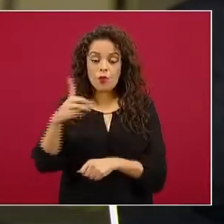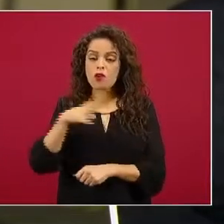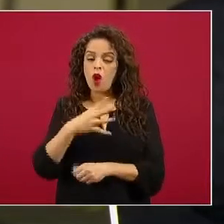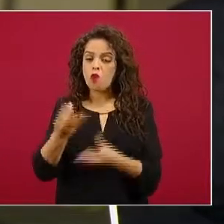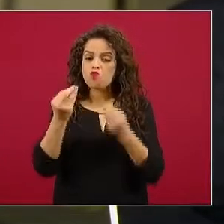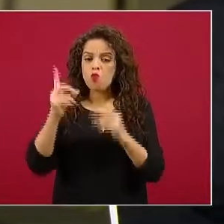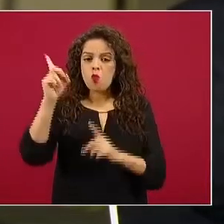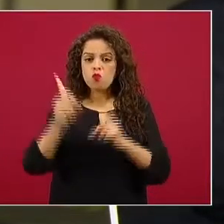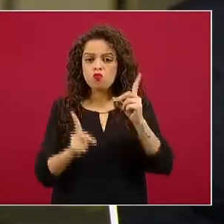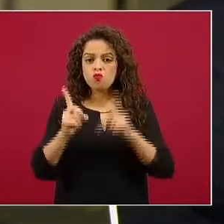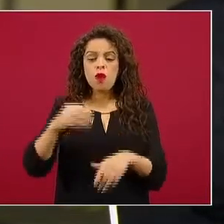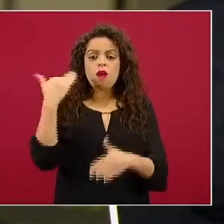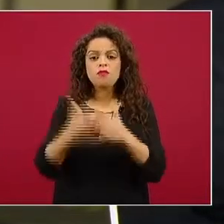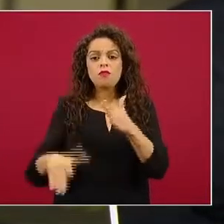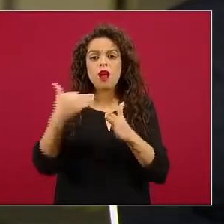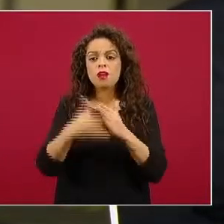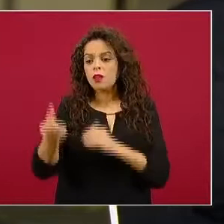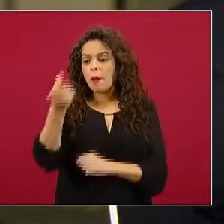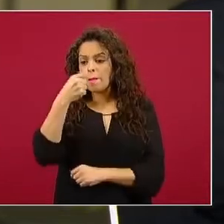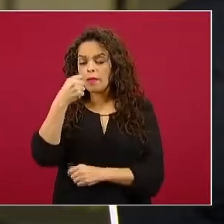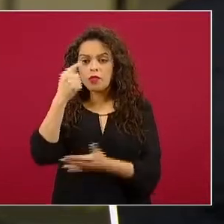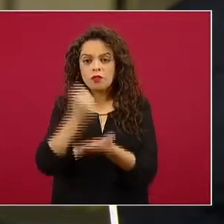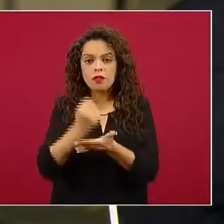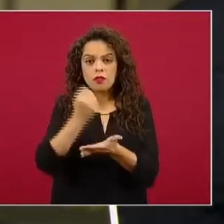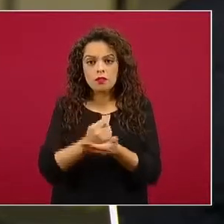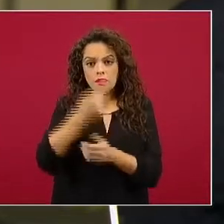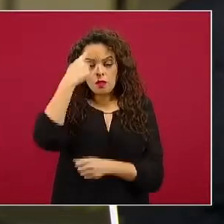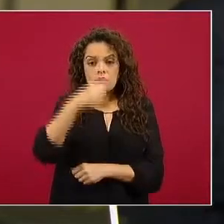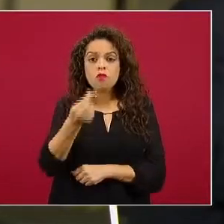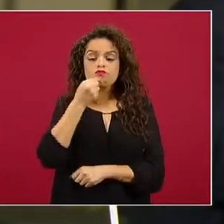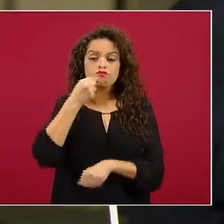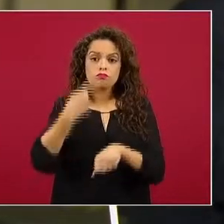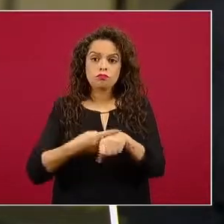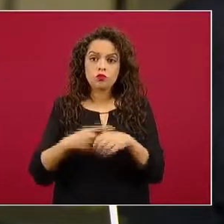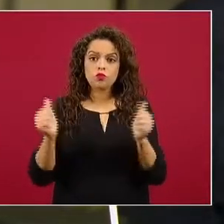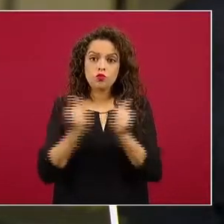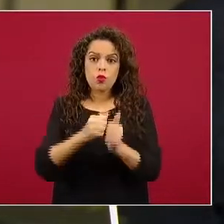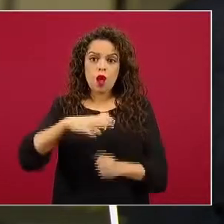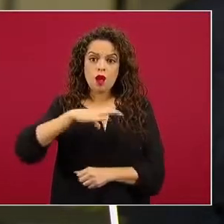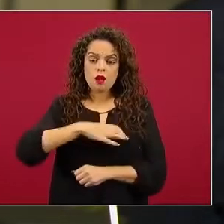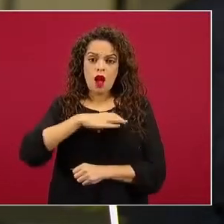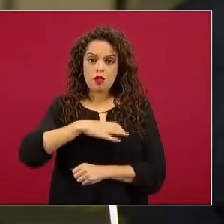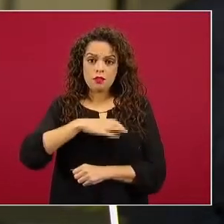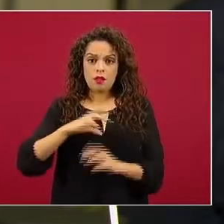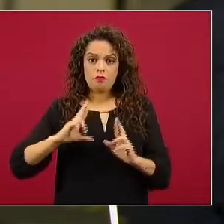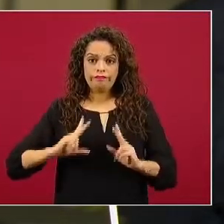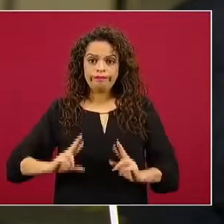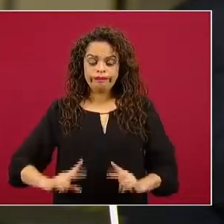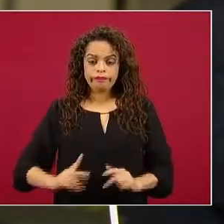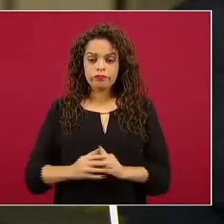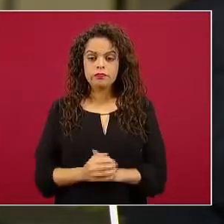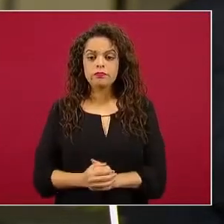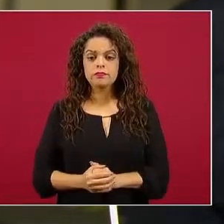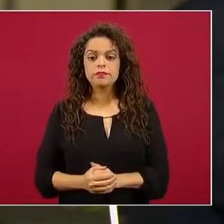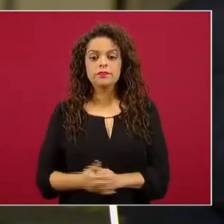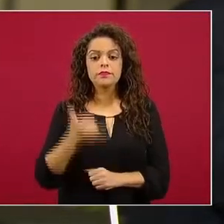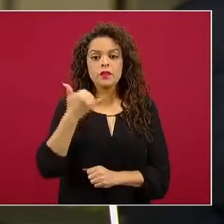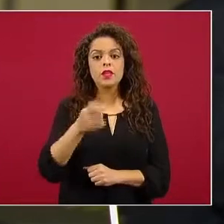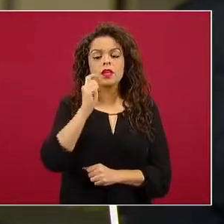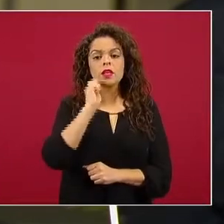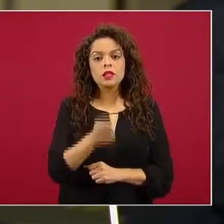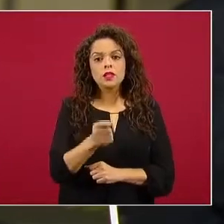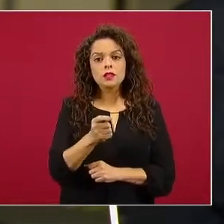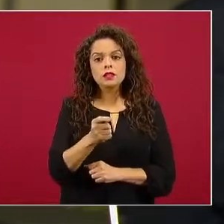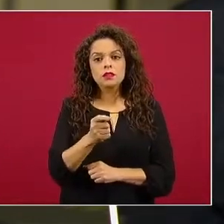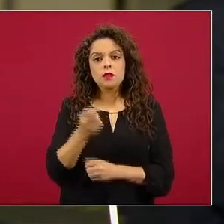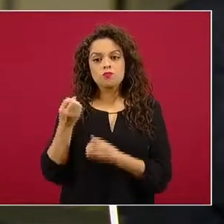dudas sobre la falta de medicamentos y tratamientos de niños contra el cáncer. Y también sobre el descenso de la donación de órganos,